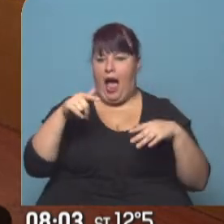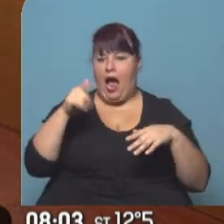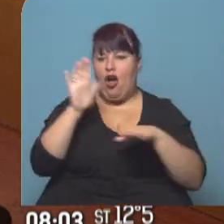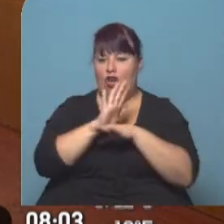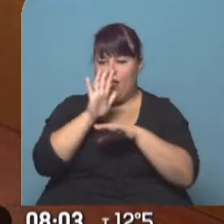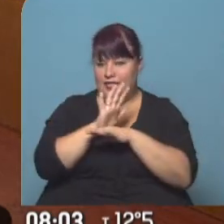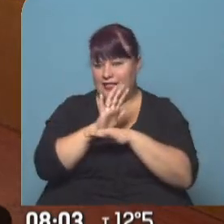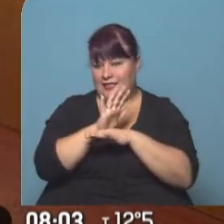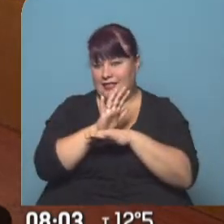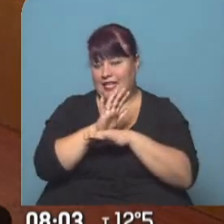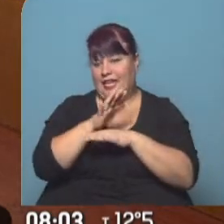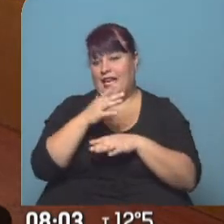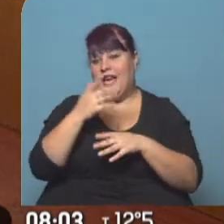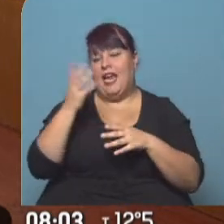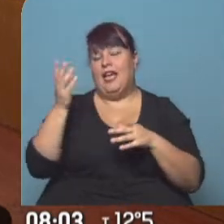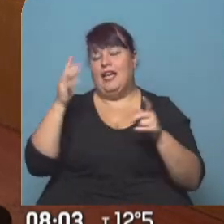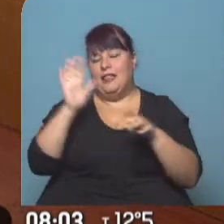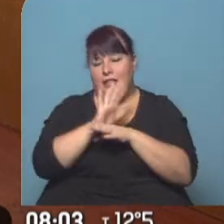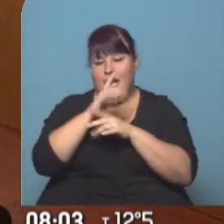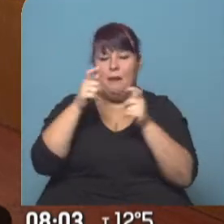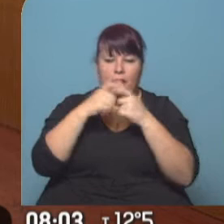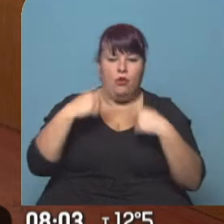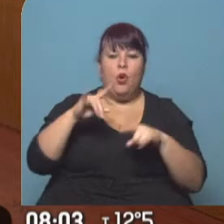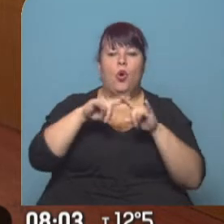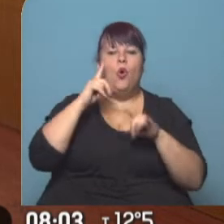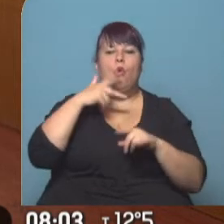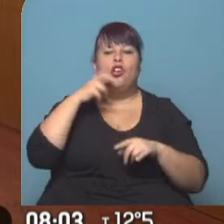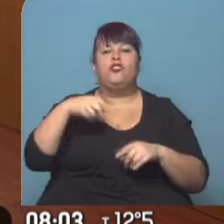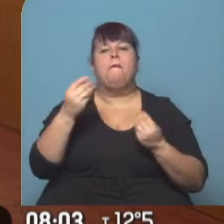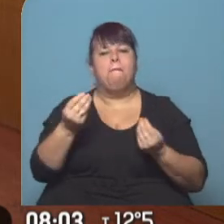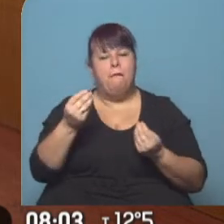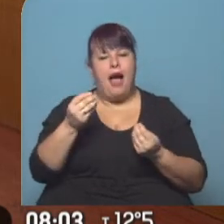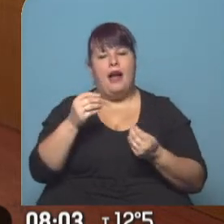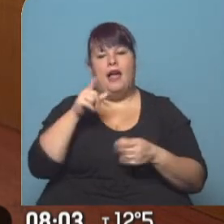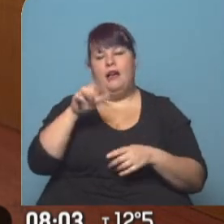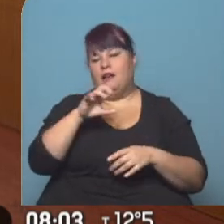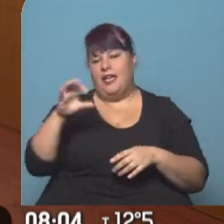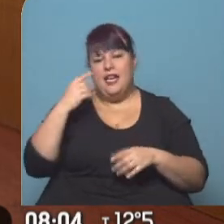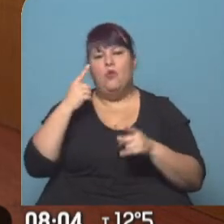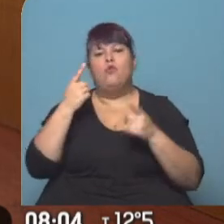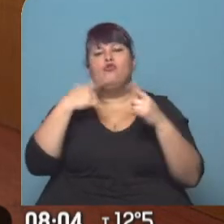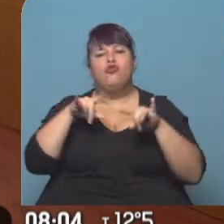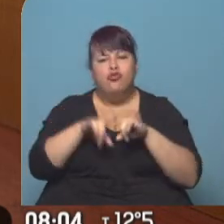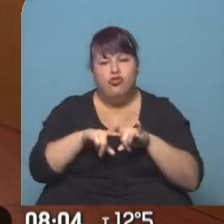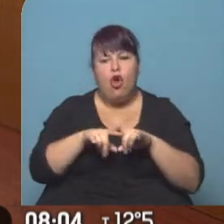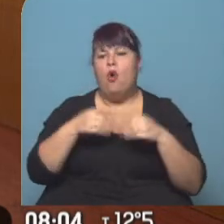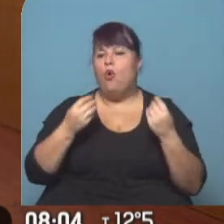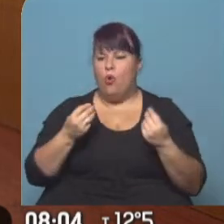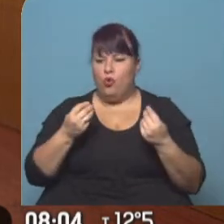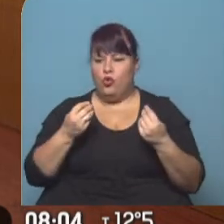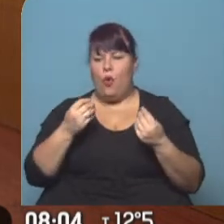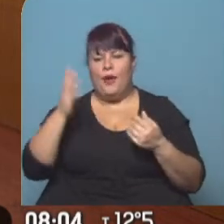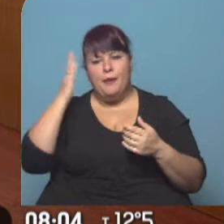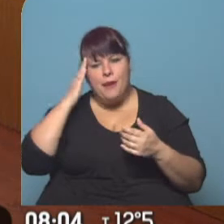cine y del el audiovisual, como es Robert Wilson, para hacer Letter to a Man, un espectáculo basado en